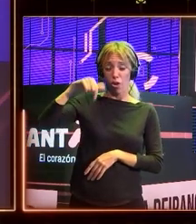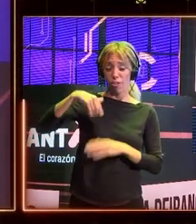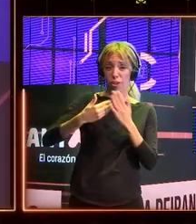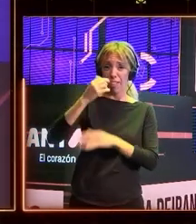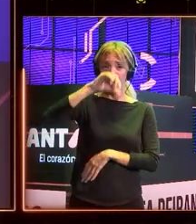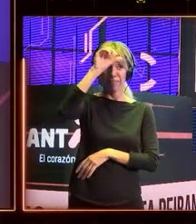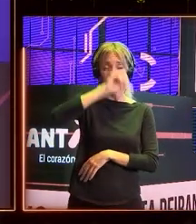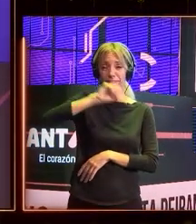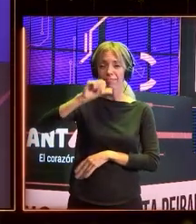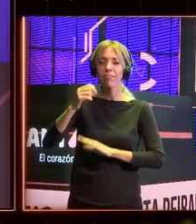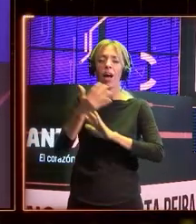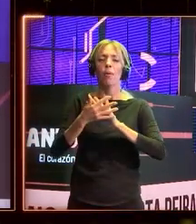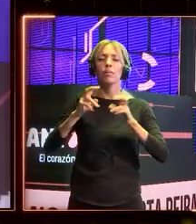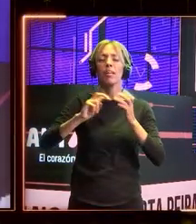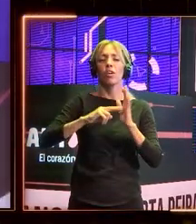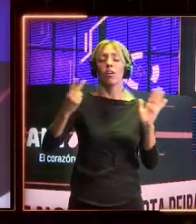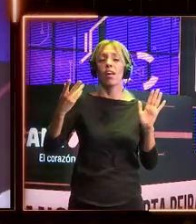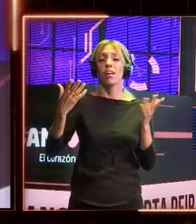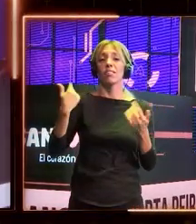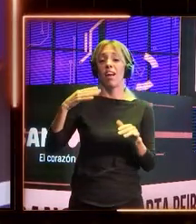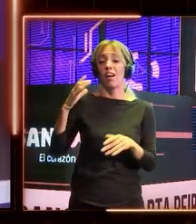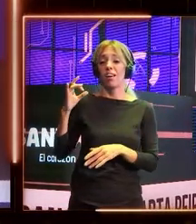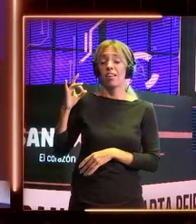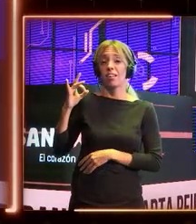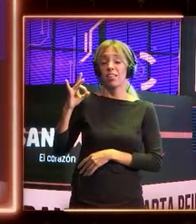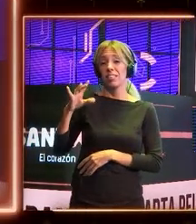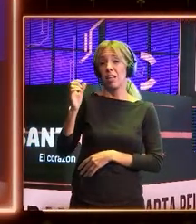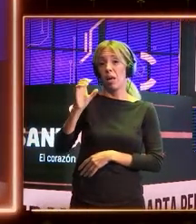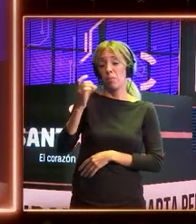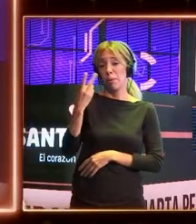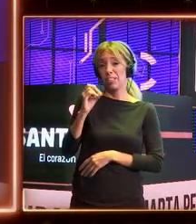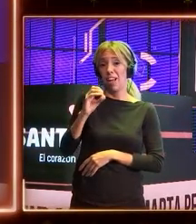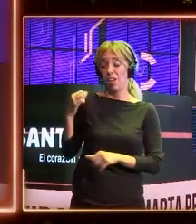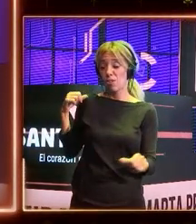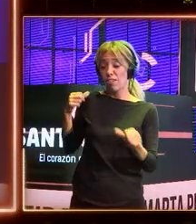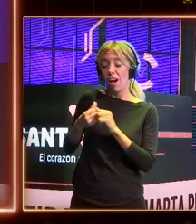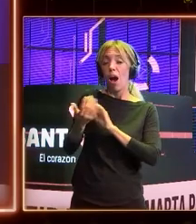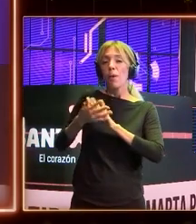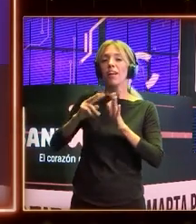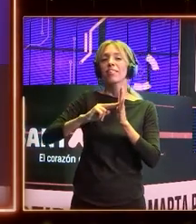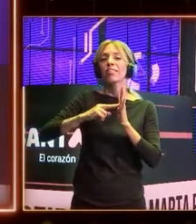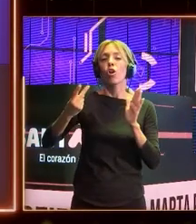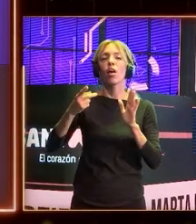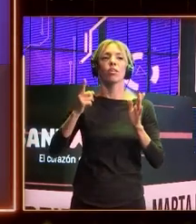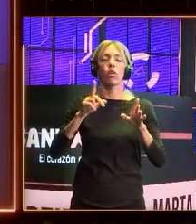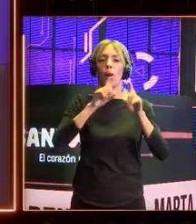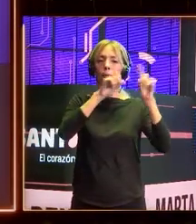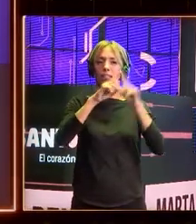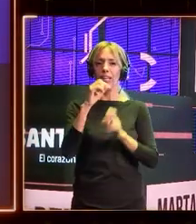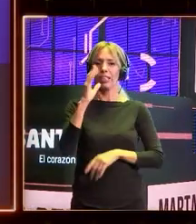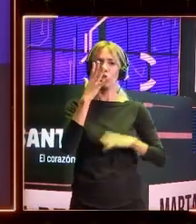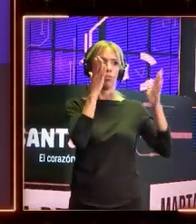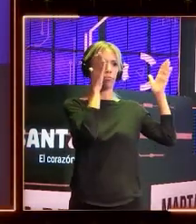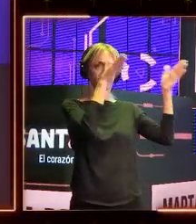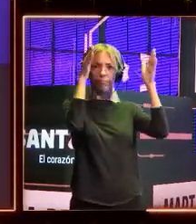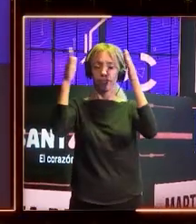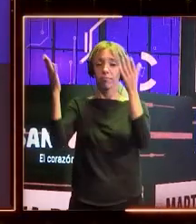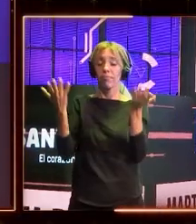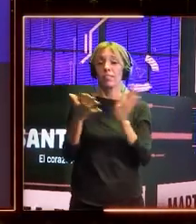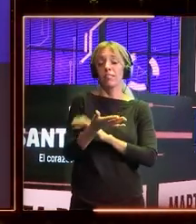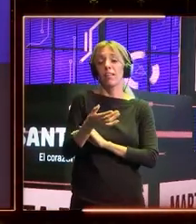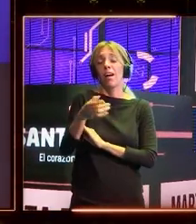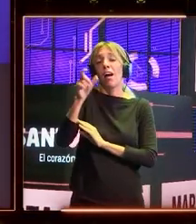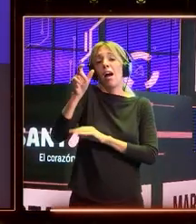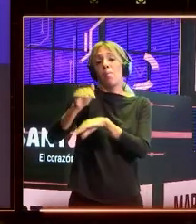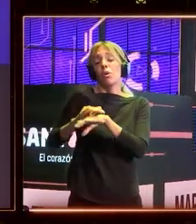jornada, cuando hablamos de tecnología desde hace 15 o 20 años, siempre nos referimos a 5 empresas. Son 5 empresas que un amigo mío dice